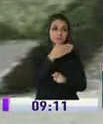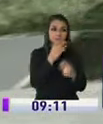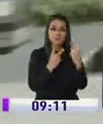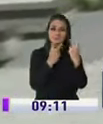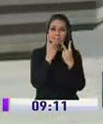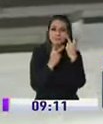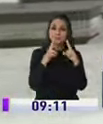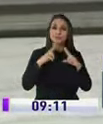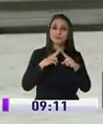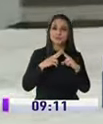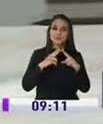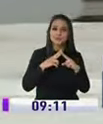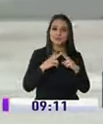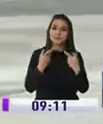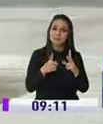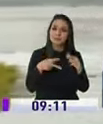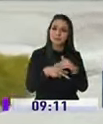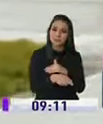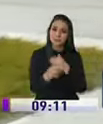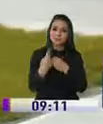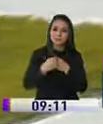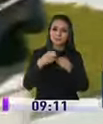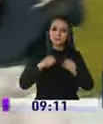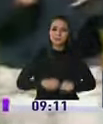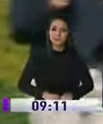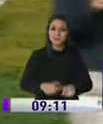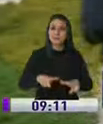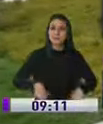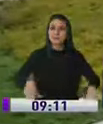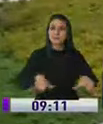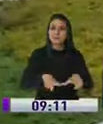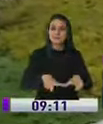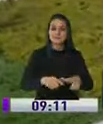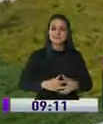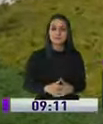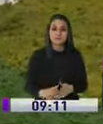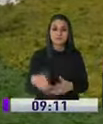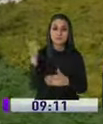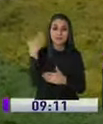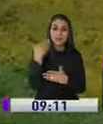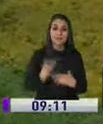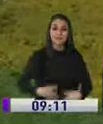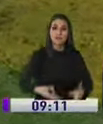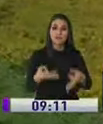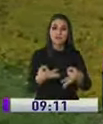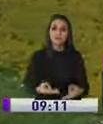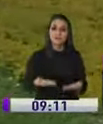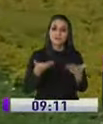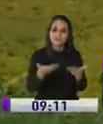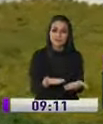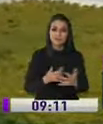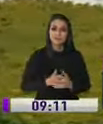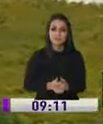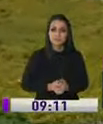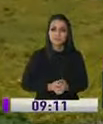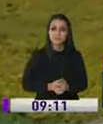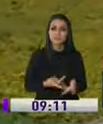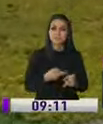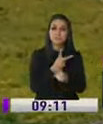y que también se haga presente hoy en la inauguración oficial. El alcalde va a entregar este espacio y claro, sobre